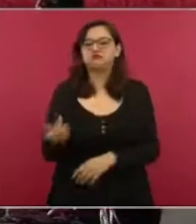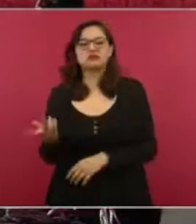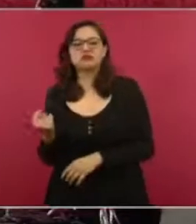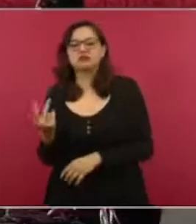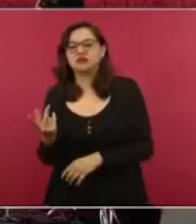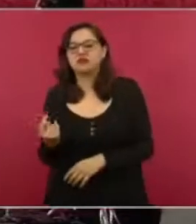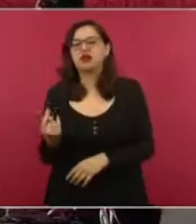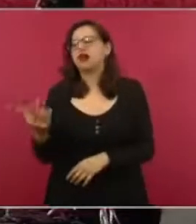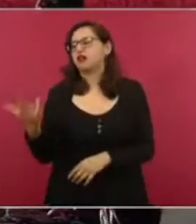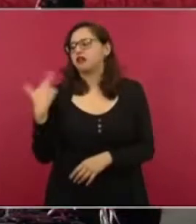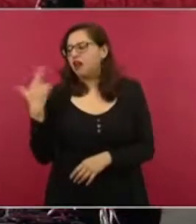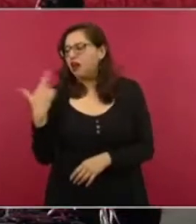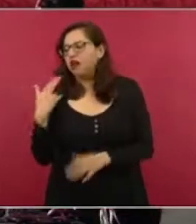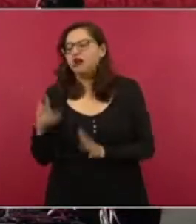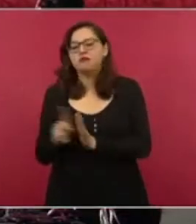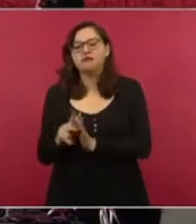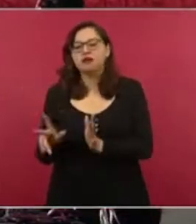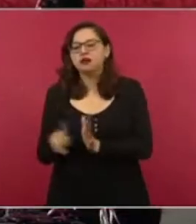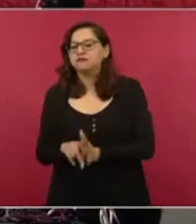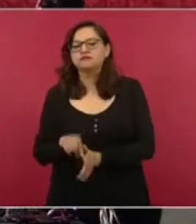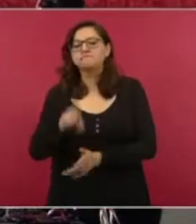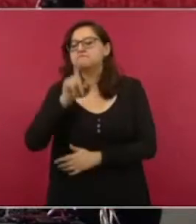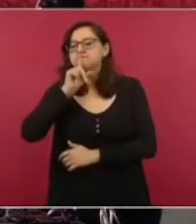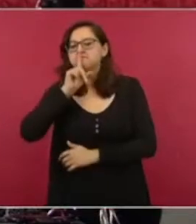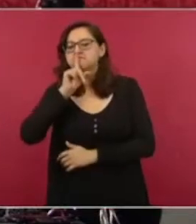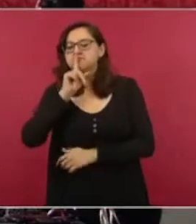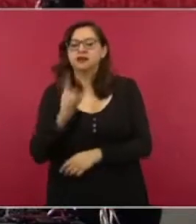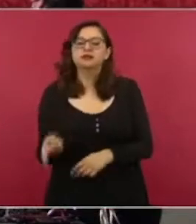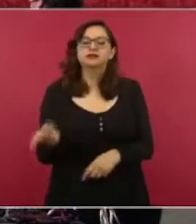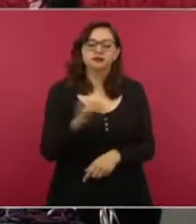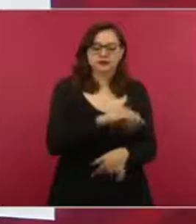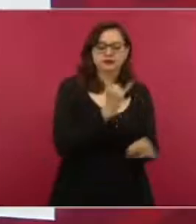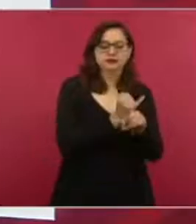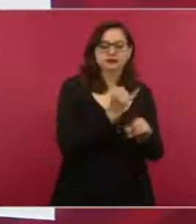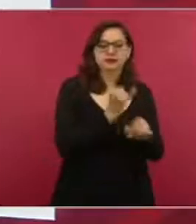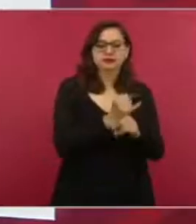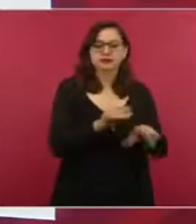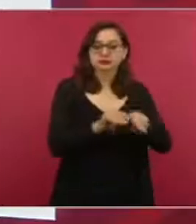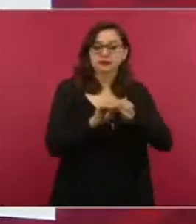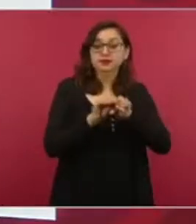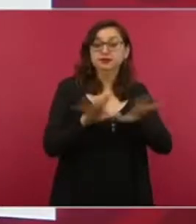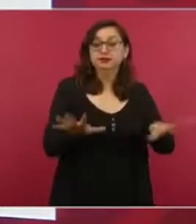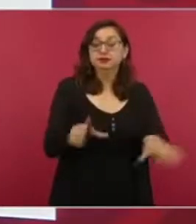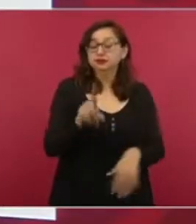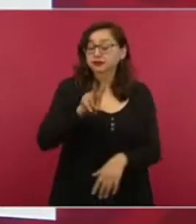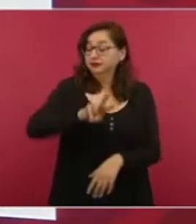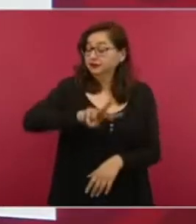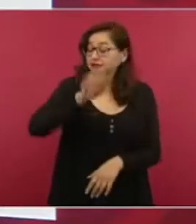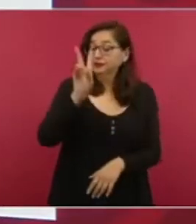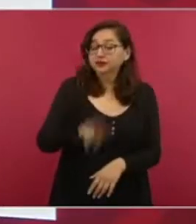Por eso, aun cuando las redes están plagadas